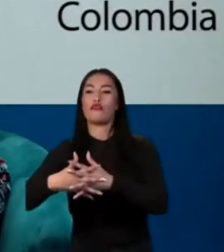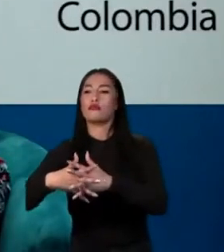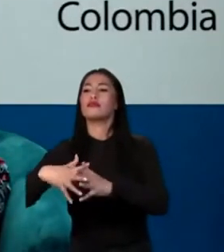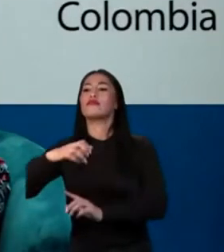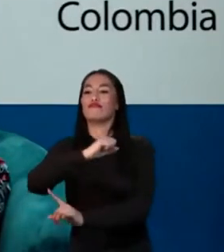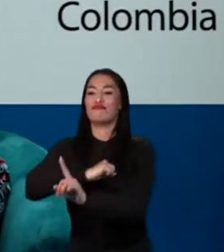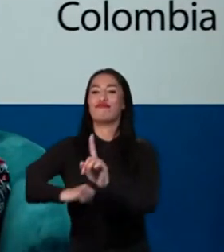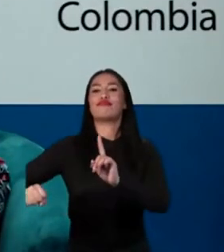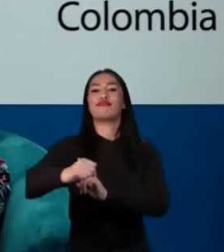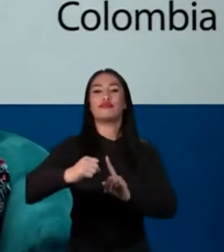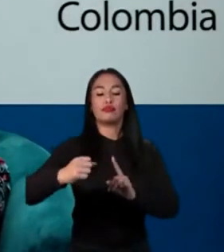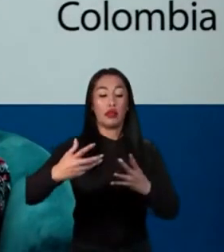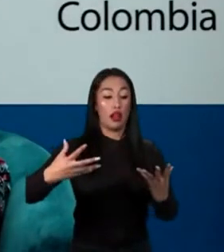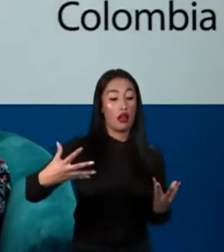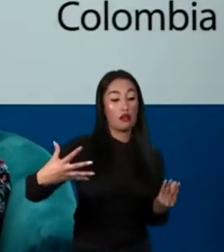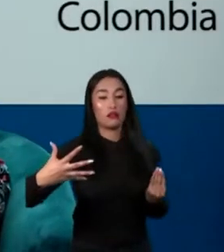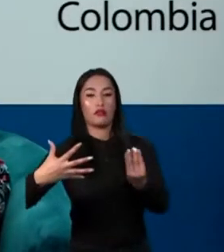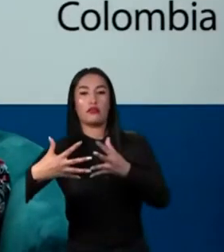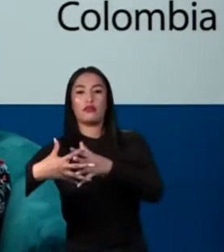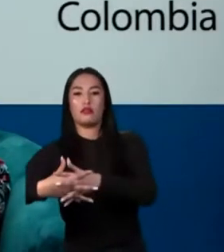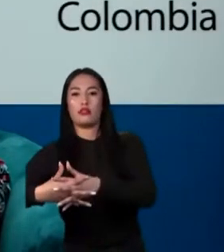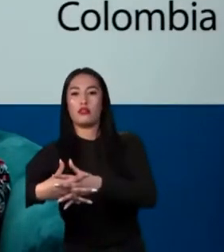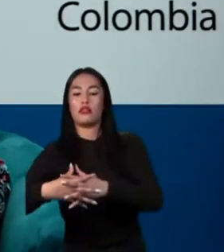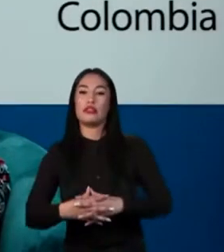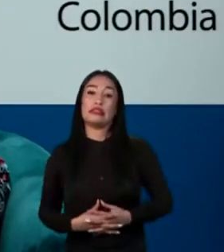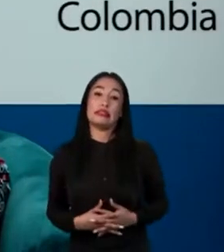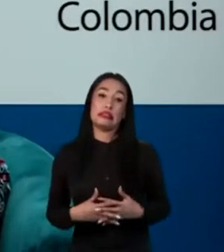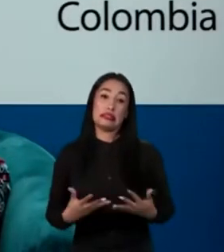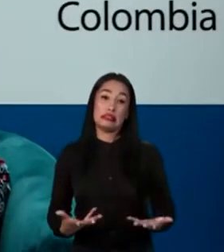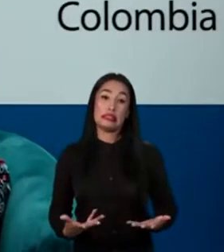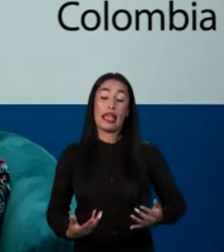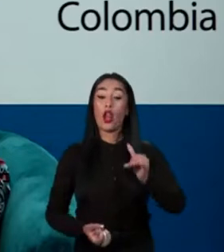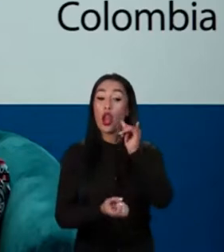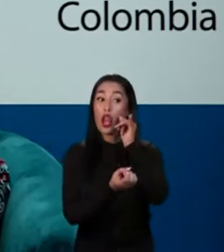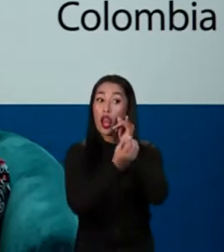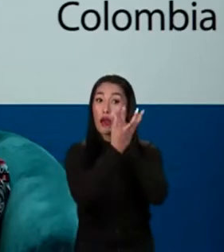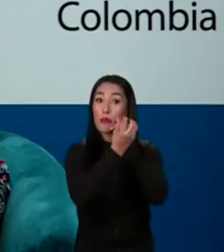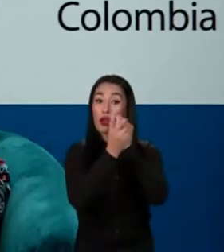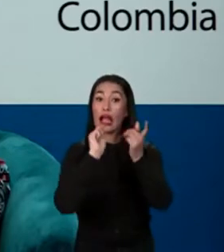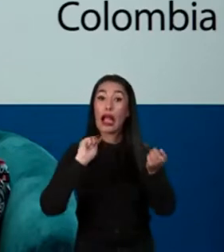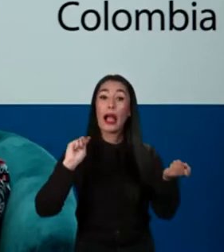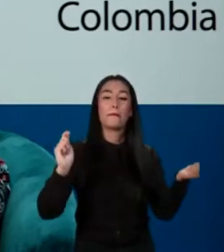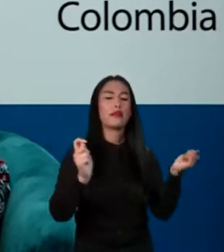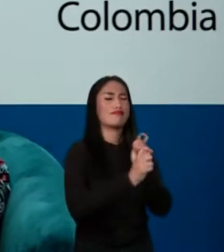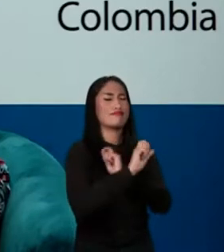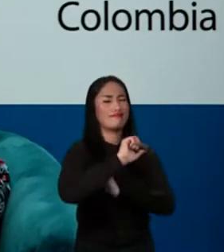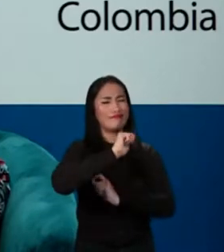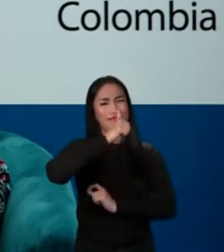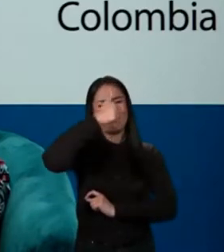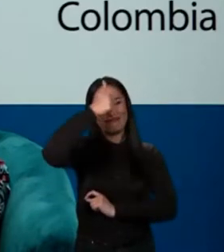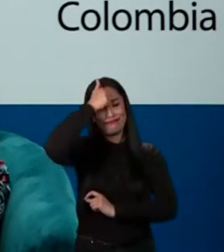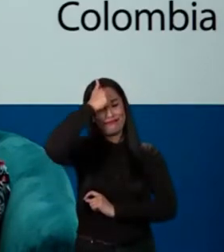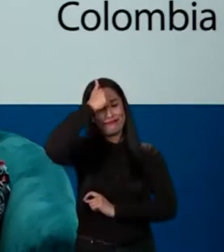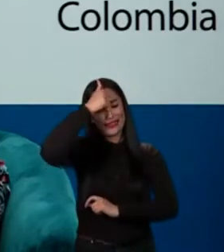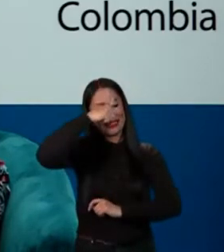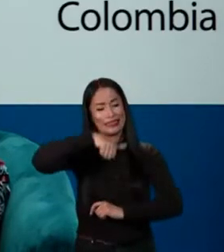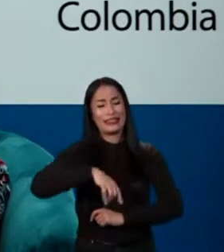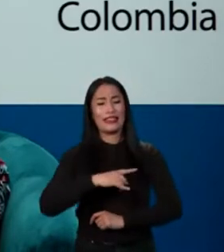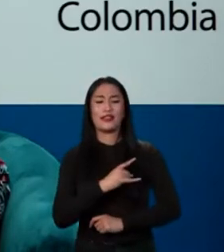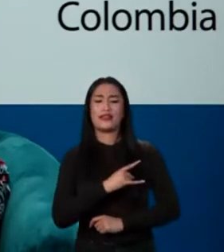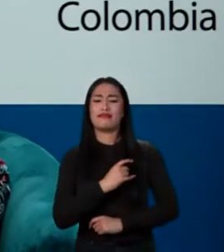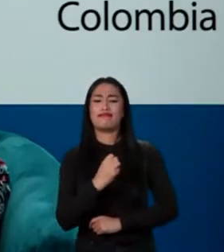desde el cambio pedagógico ha sido fundamental en la universidad nos falta muchísimo es una universidad